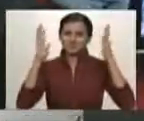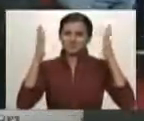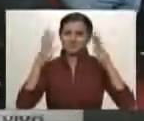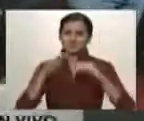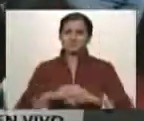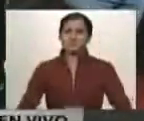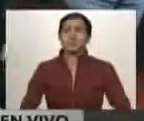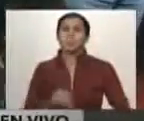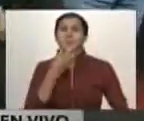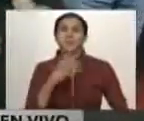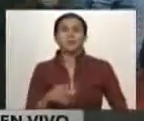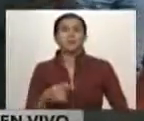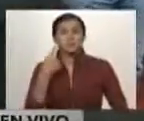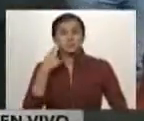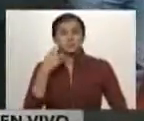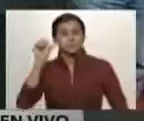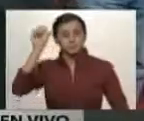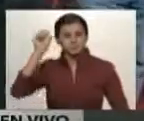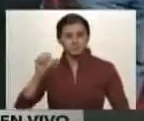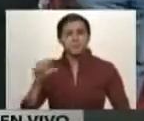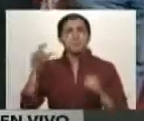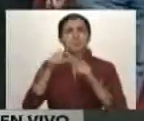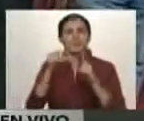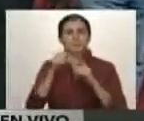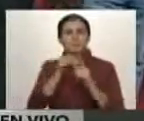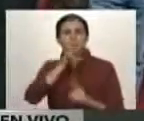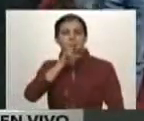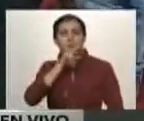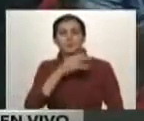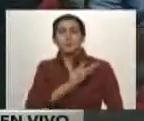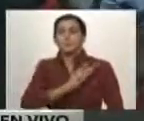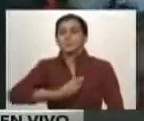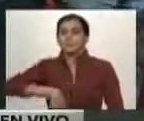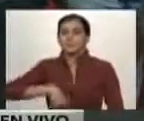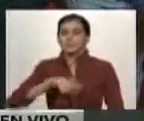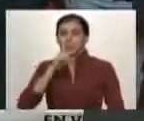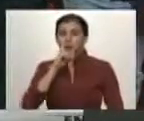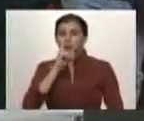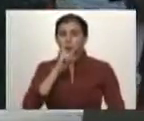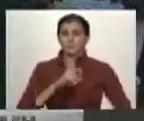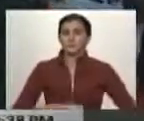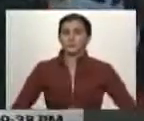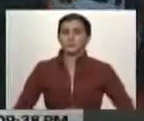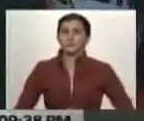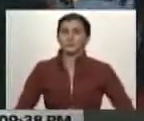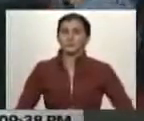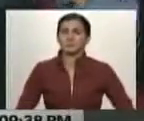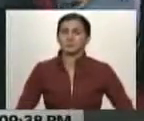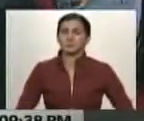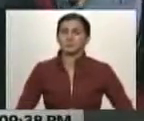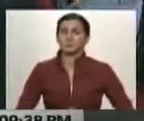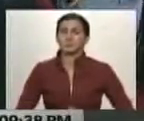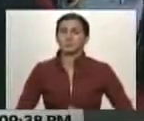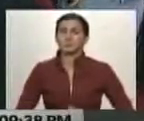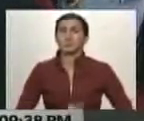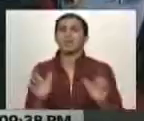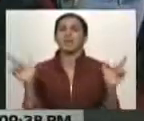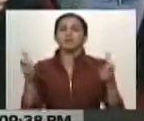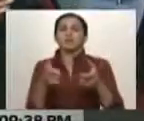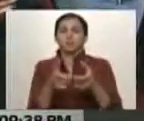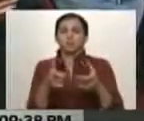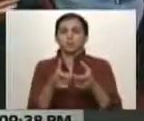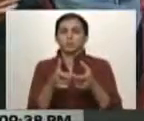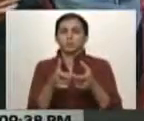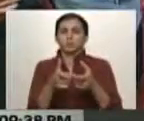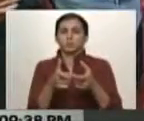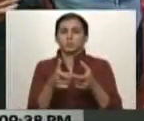bien escuchaba a ustedes al jefe de la república bolivariana de venezuela nicolás maduro moros en esta reunión que sostiene en